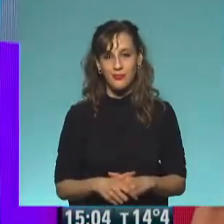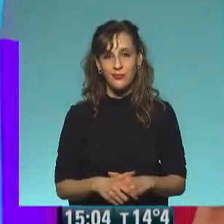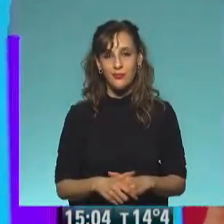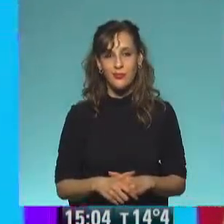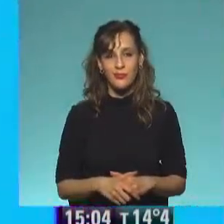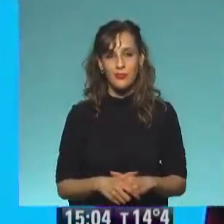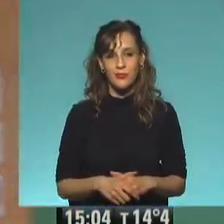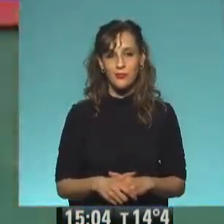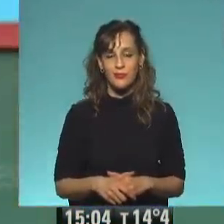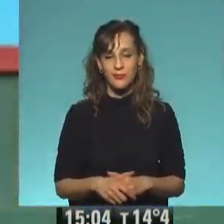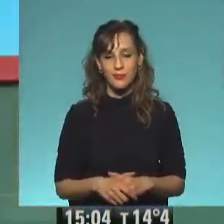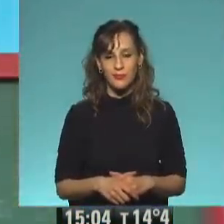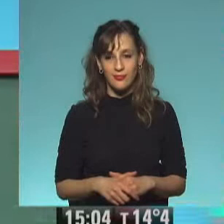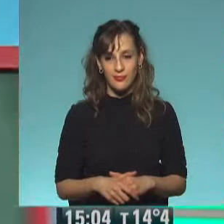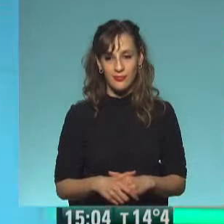a